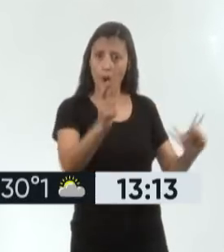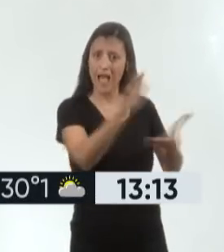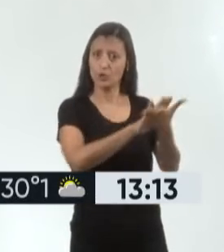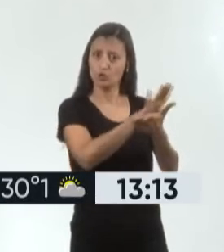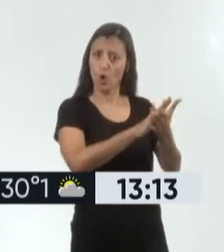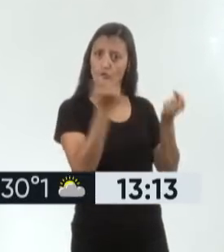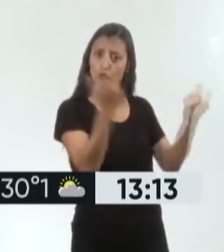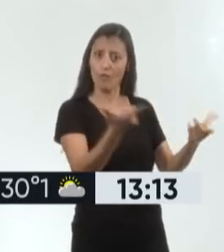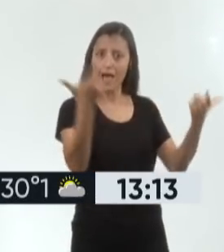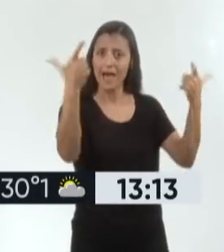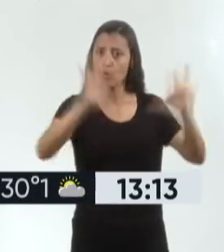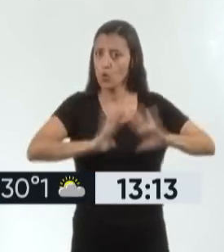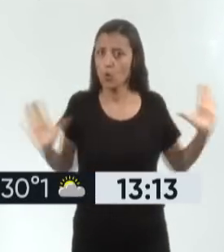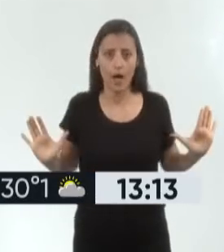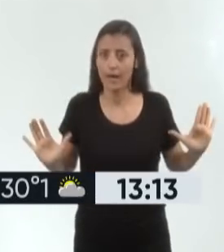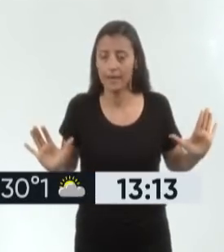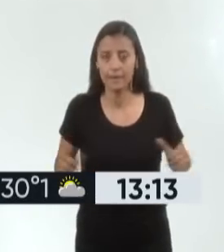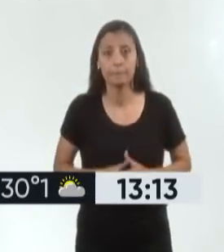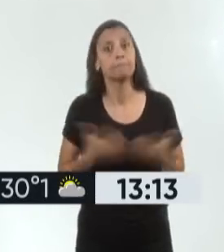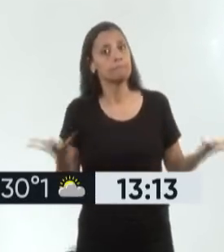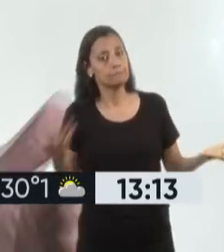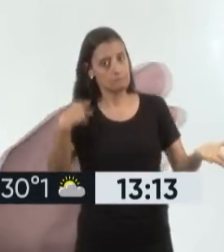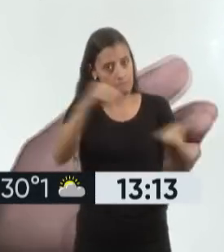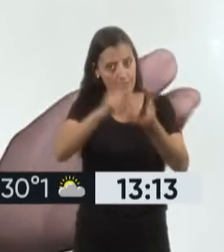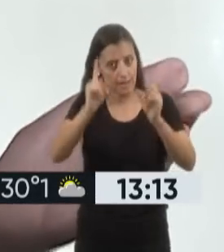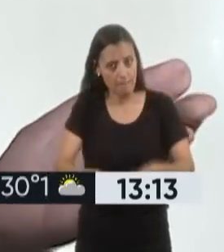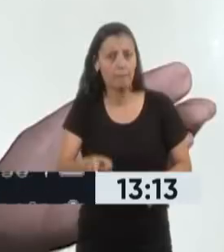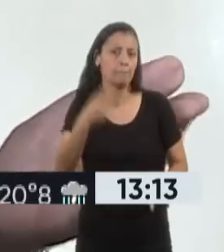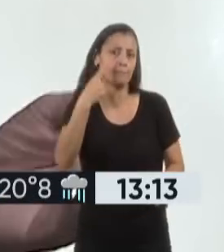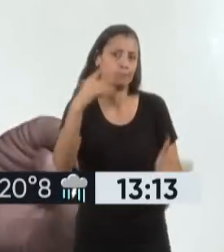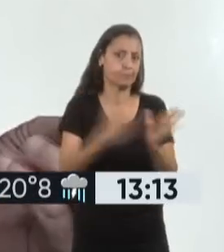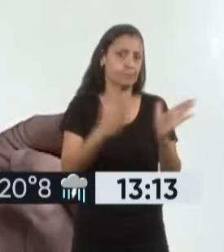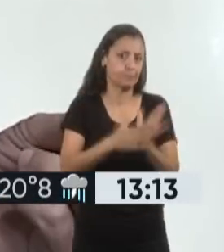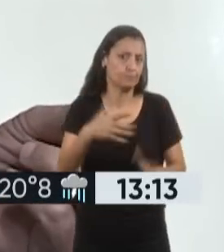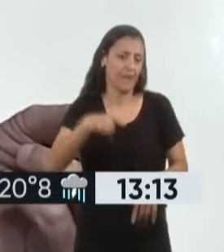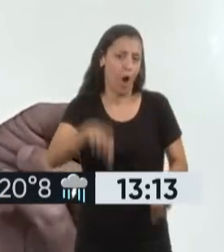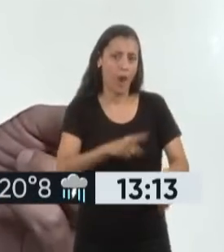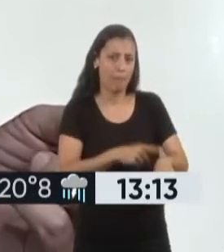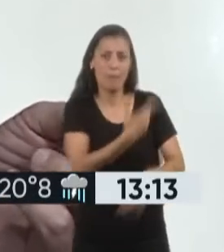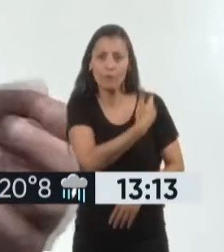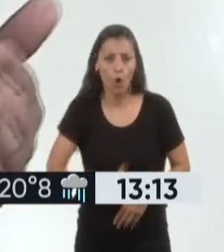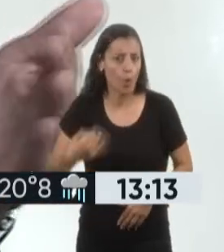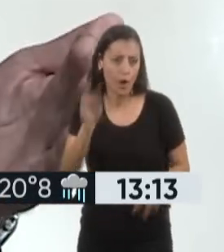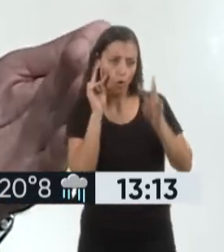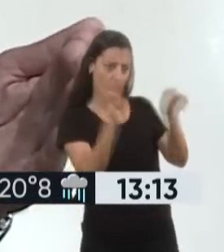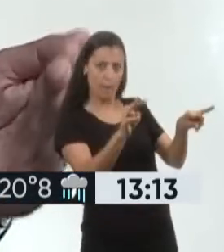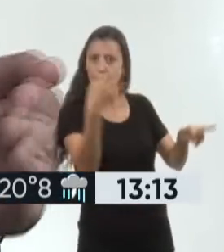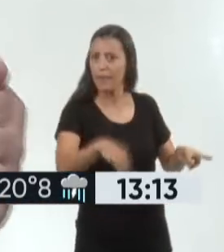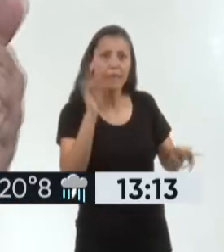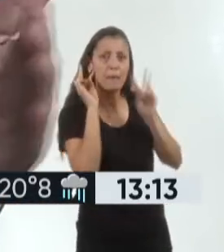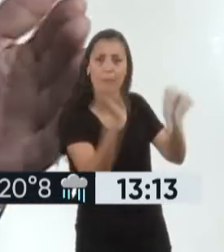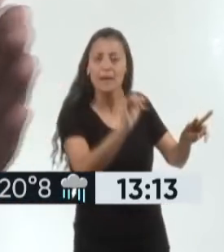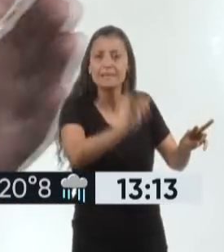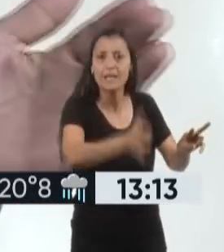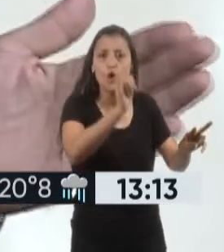solución, por lo menos de manera inmediata. A propósito de esto, es una realidad que debe seguir de cerca el gobierno. ¿Está manejando